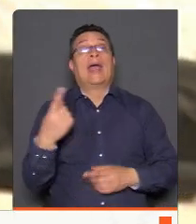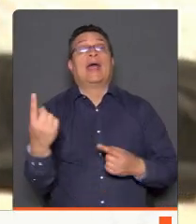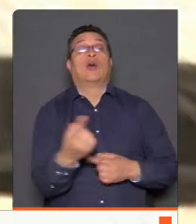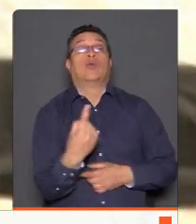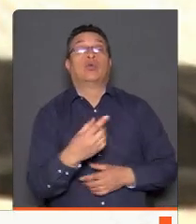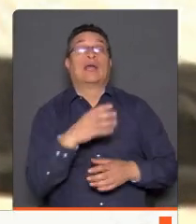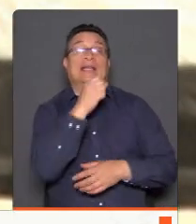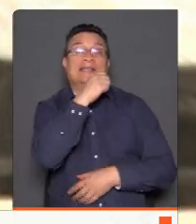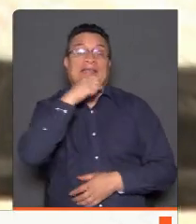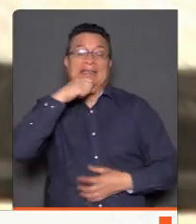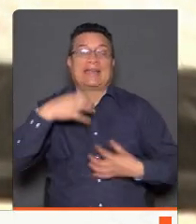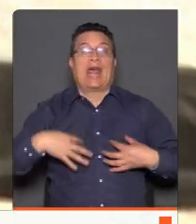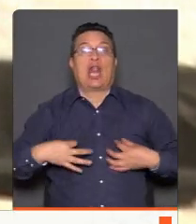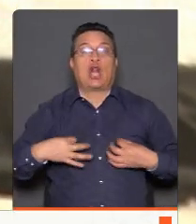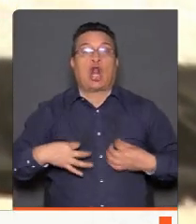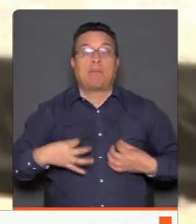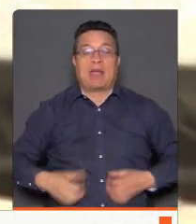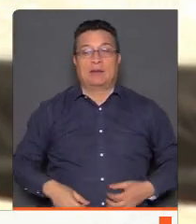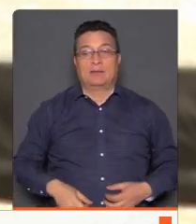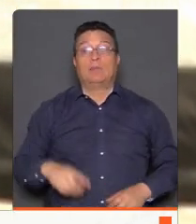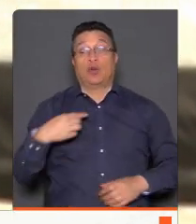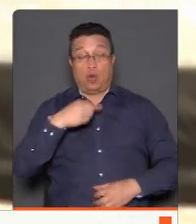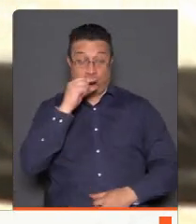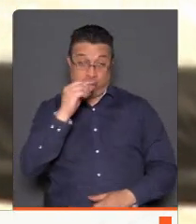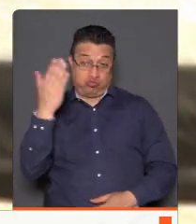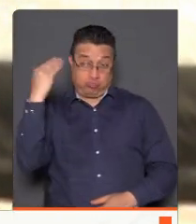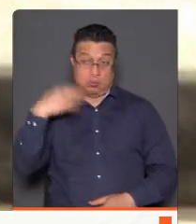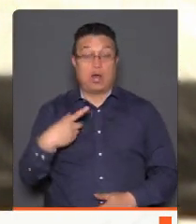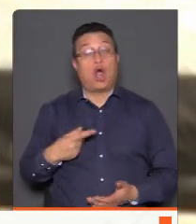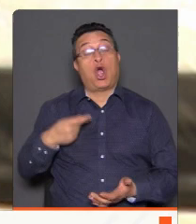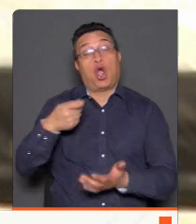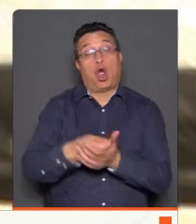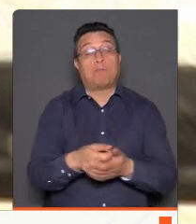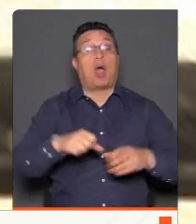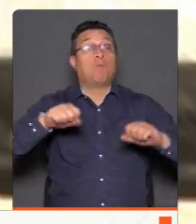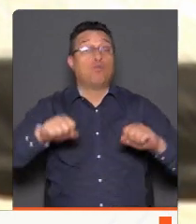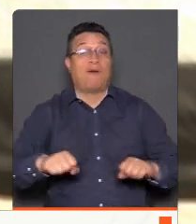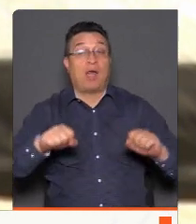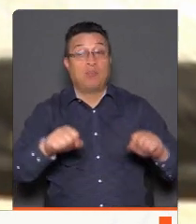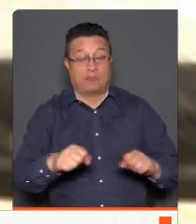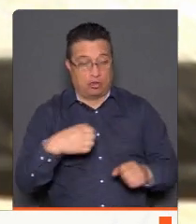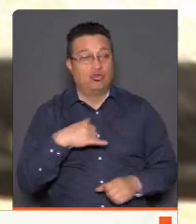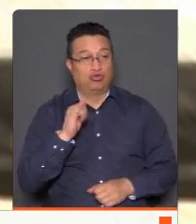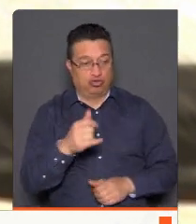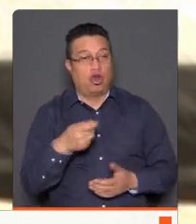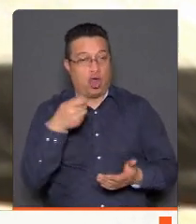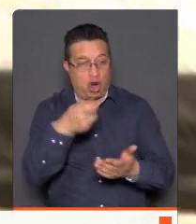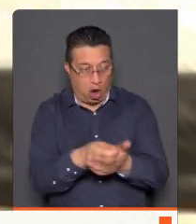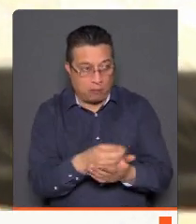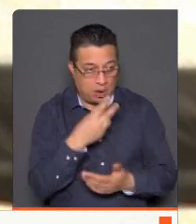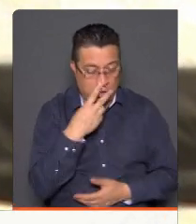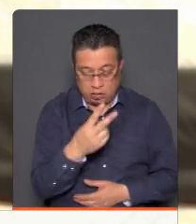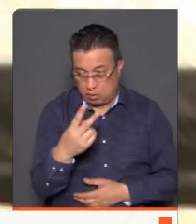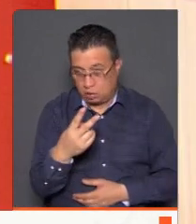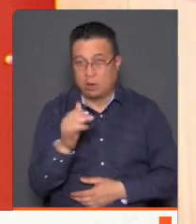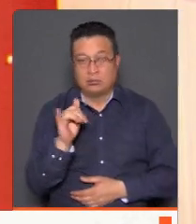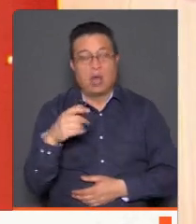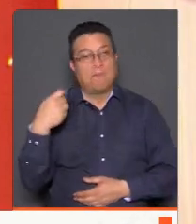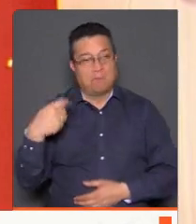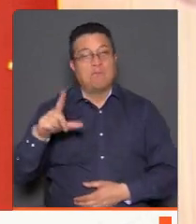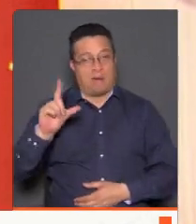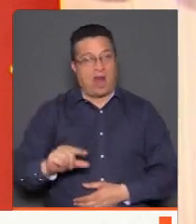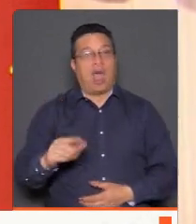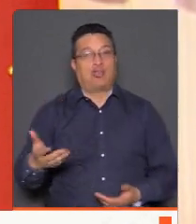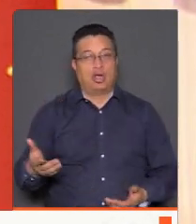Nosotros hace poco compramos cosas de mueble y si los compramos a un precio más barato. La